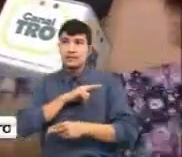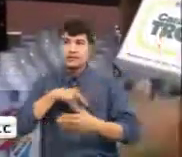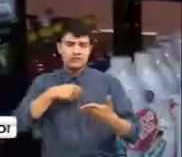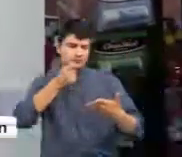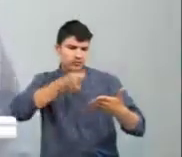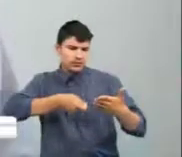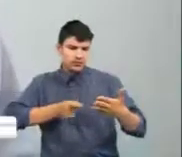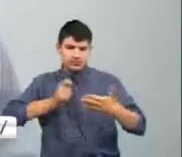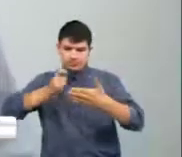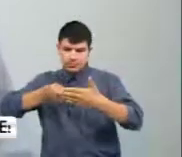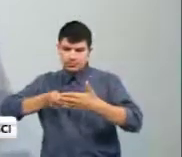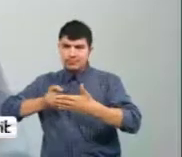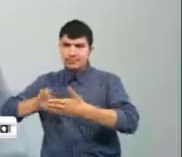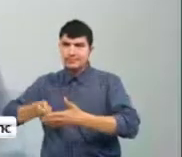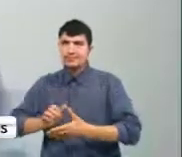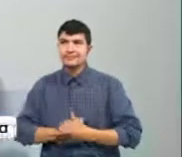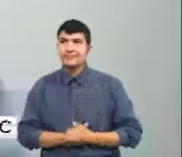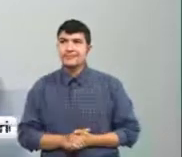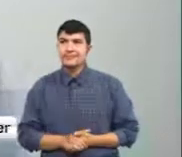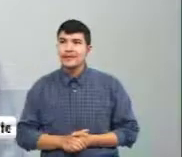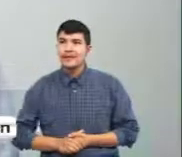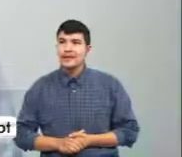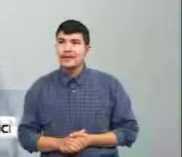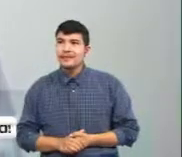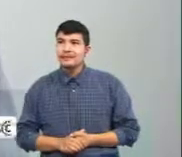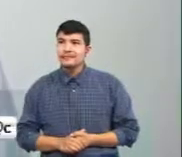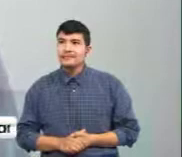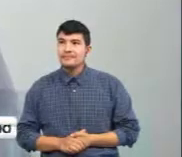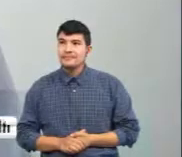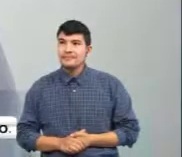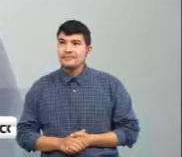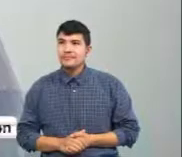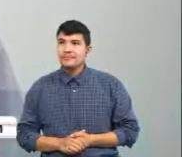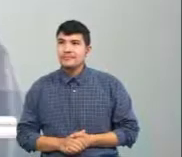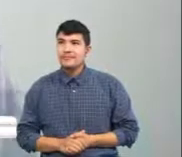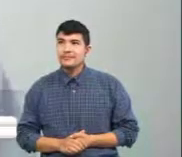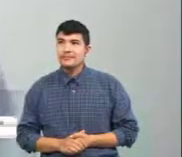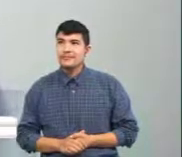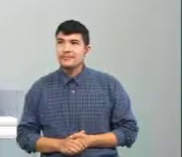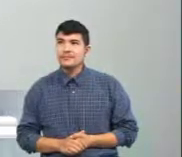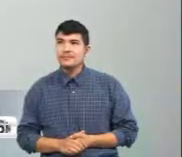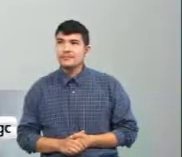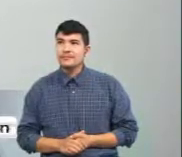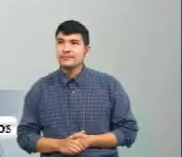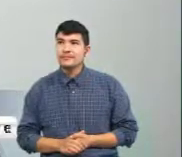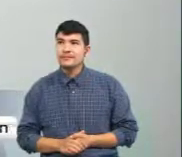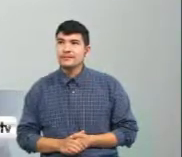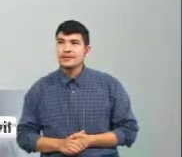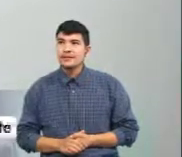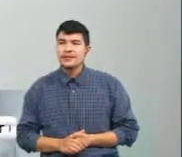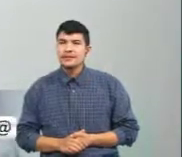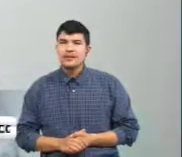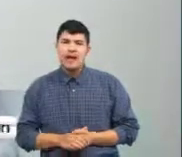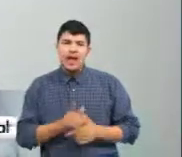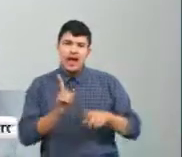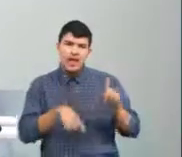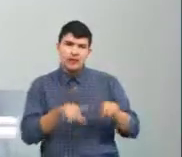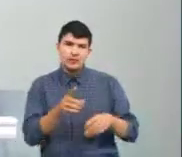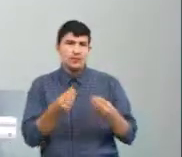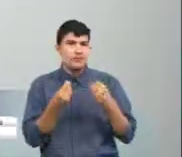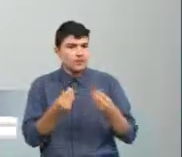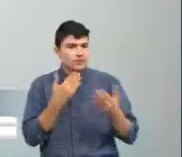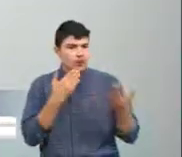productos. Increíblemente, para muchos, no para nosotros, que siempre hemos tenido confianza en los